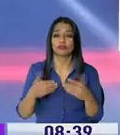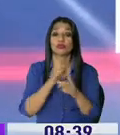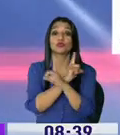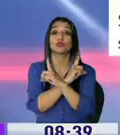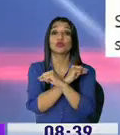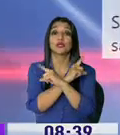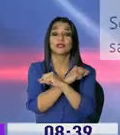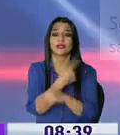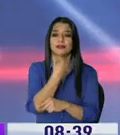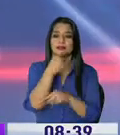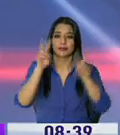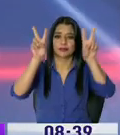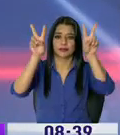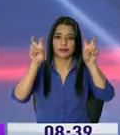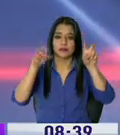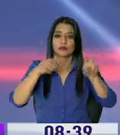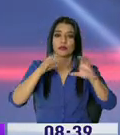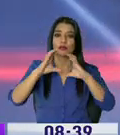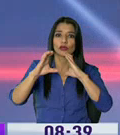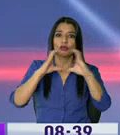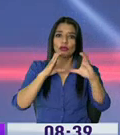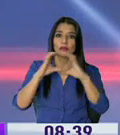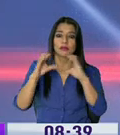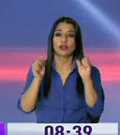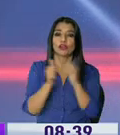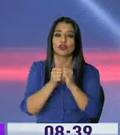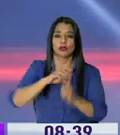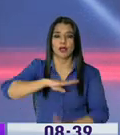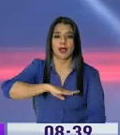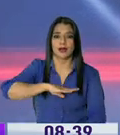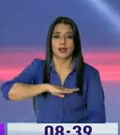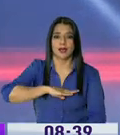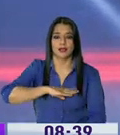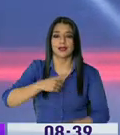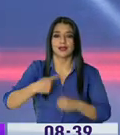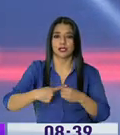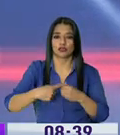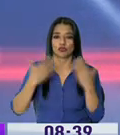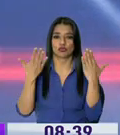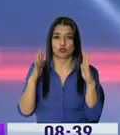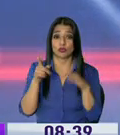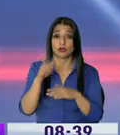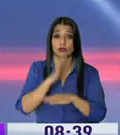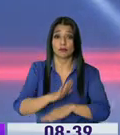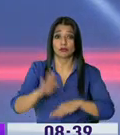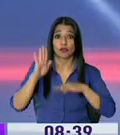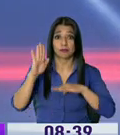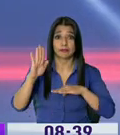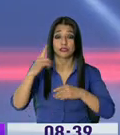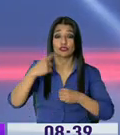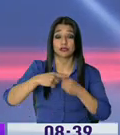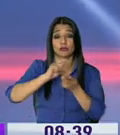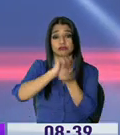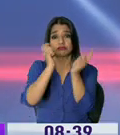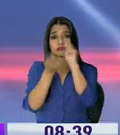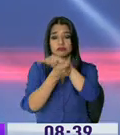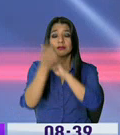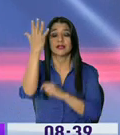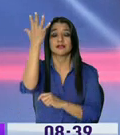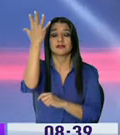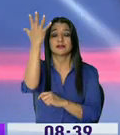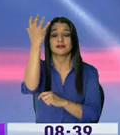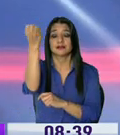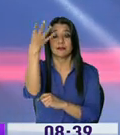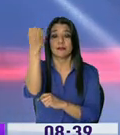Twitter diciendo: conversé con el alcalde Jorge Yunda y se comprometió a que Quito avance hacia el semáforo amarillo al